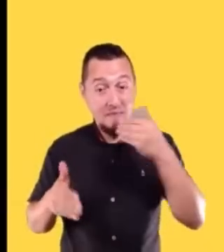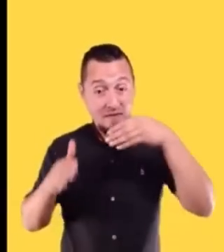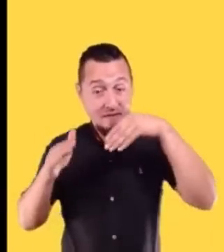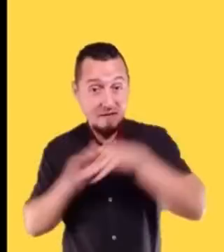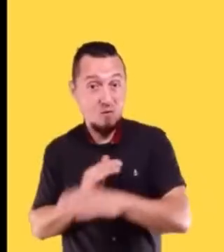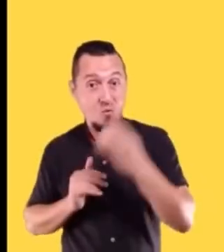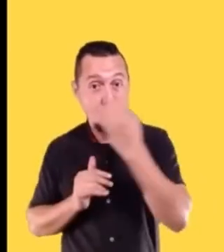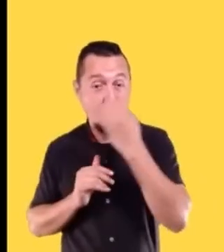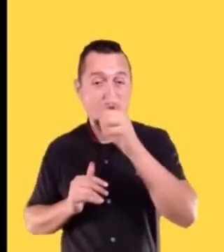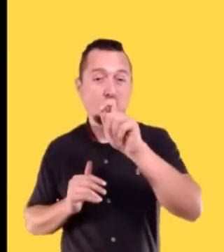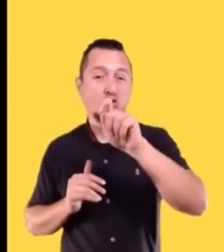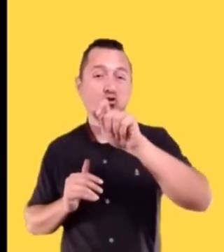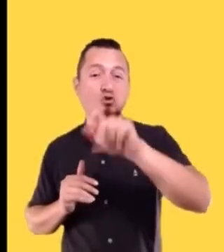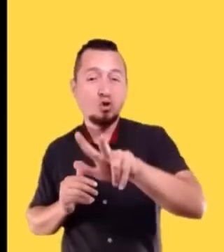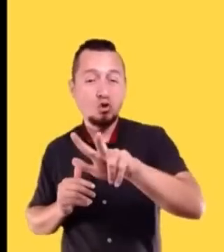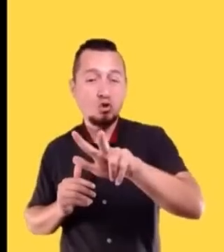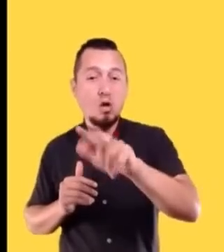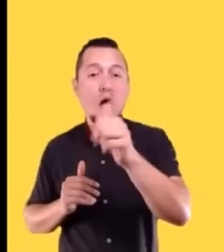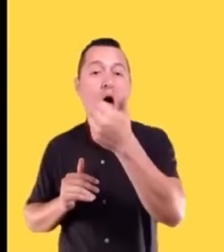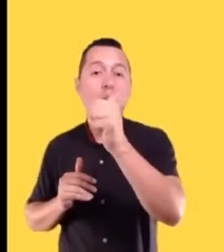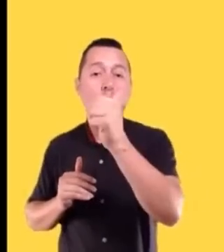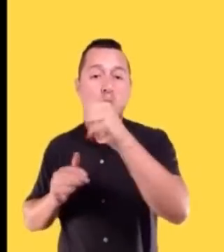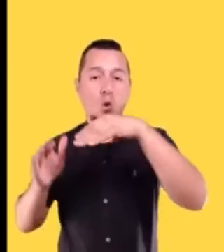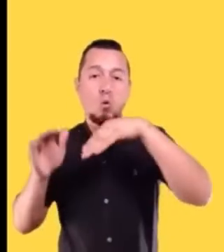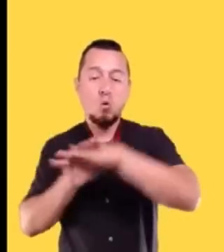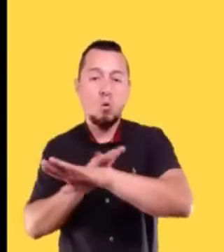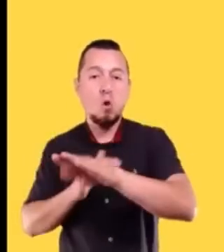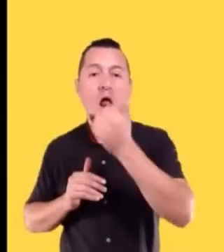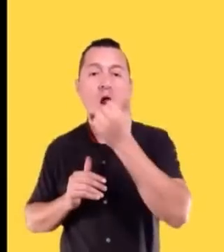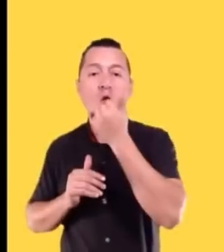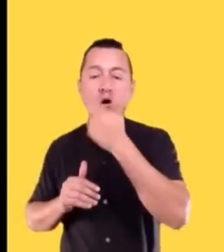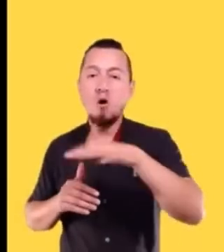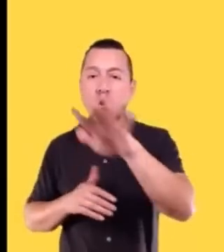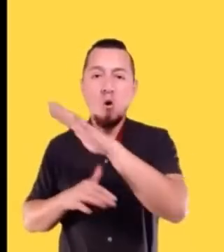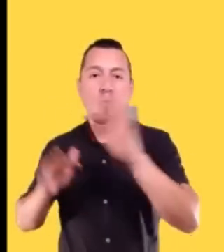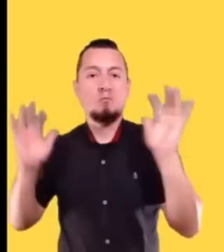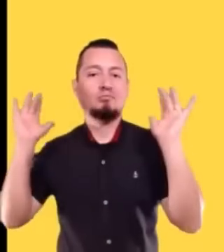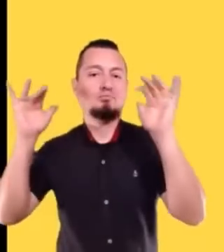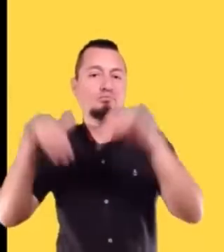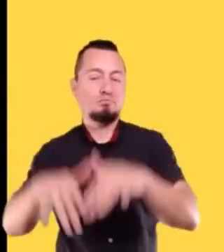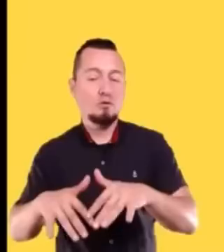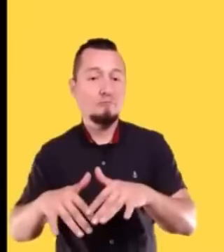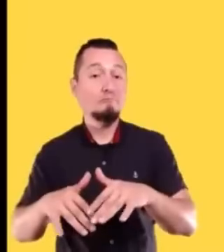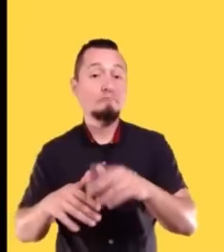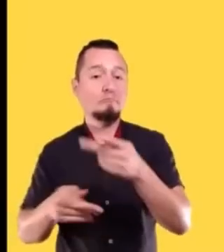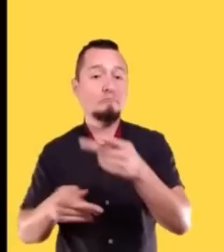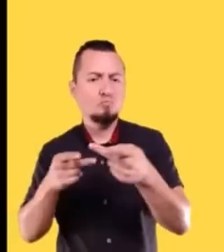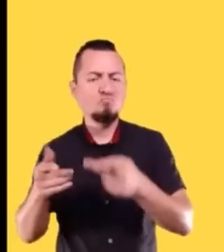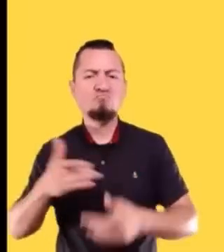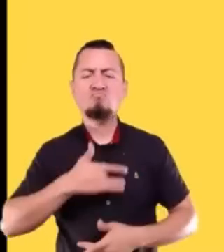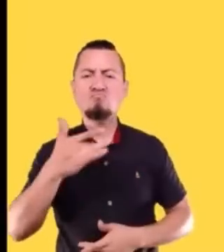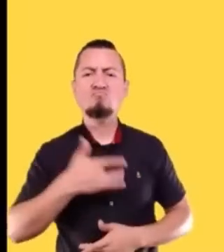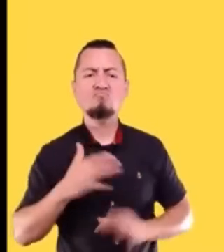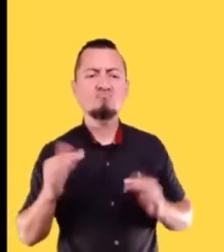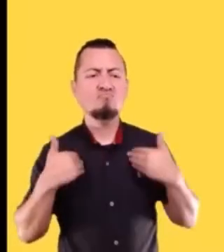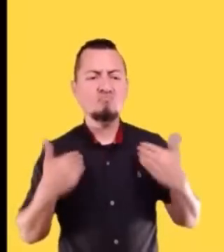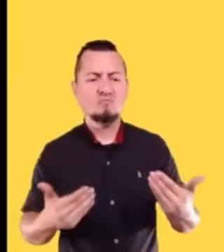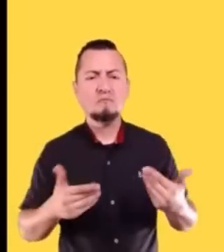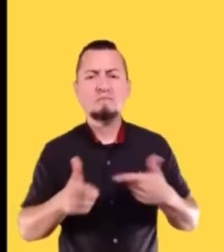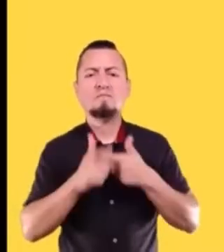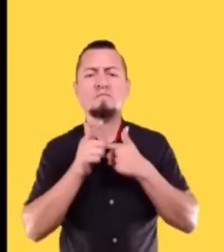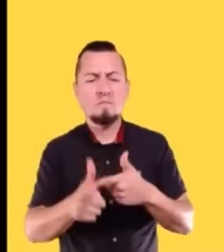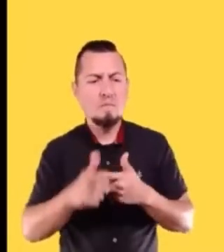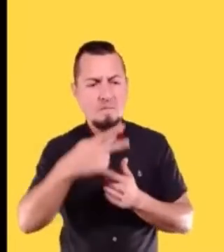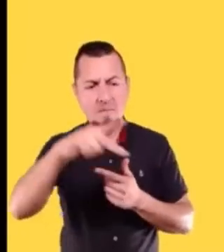28 de agosto a los alumnos, de tal manera que nuestros maestros puedan sentirse confiados y tener los recursos suficientes, y